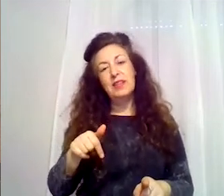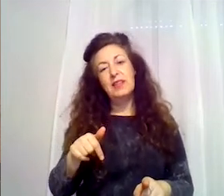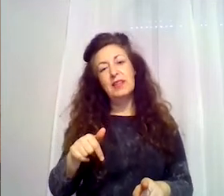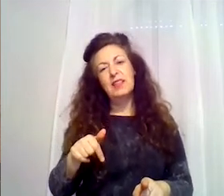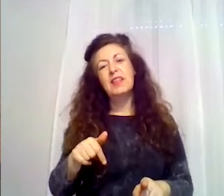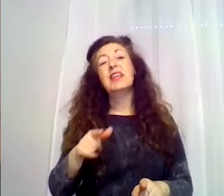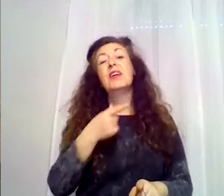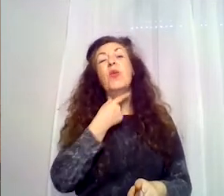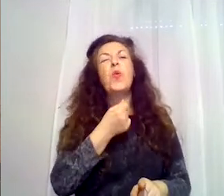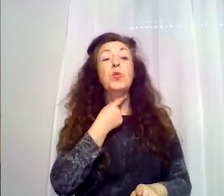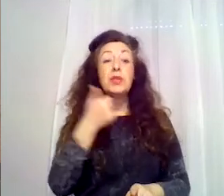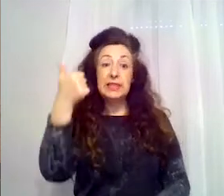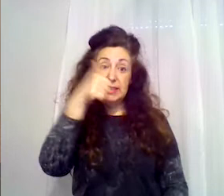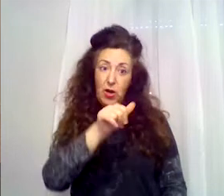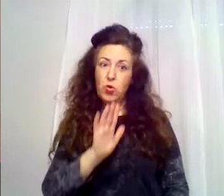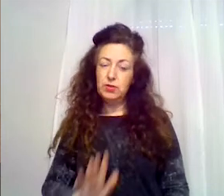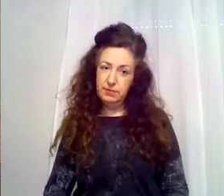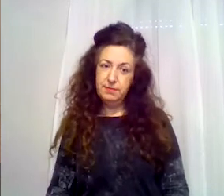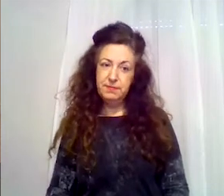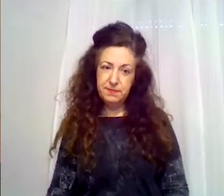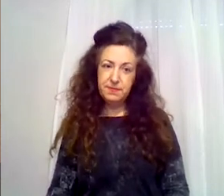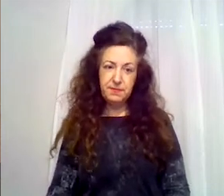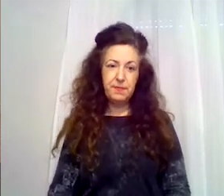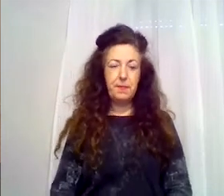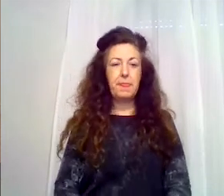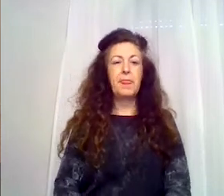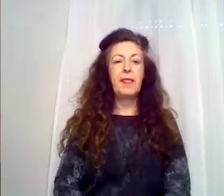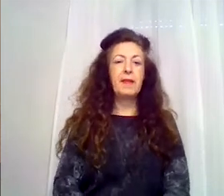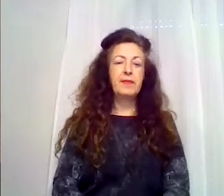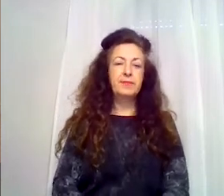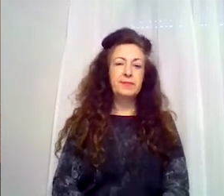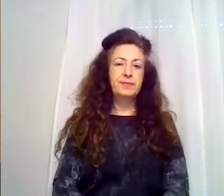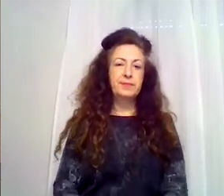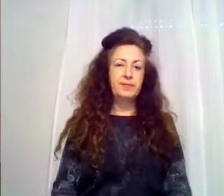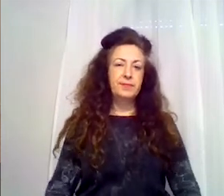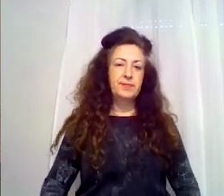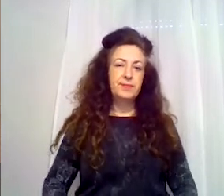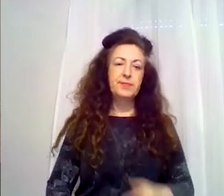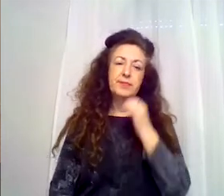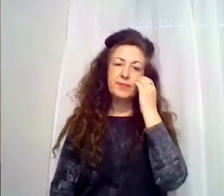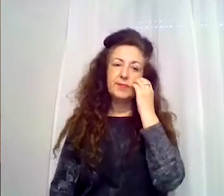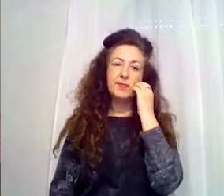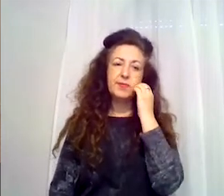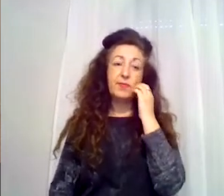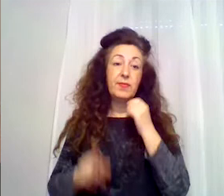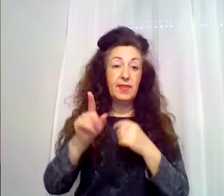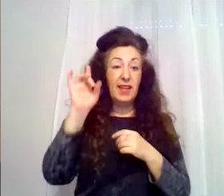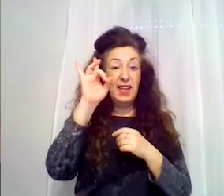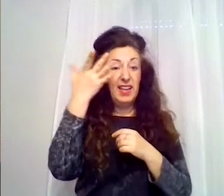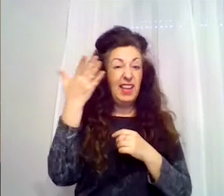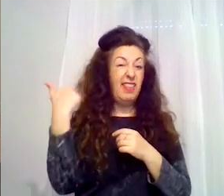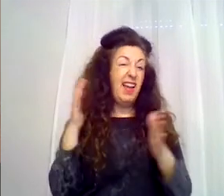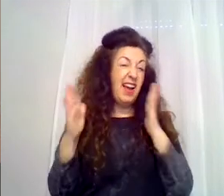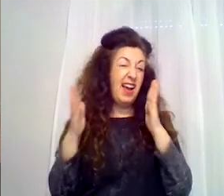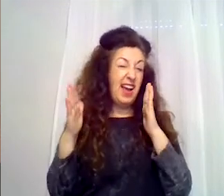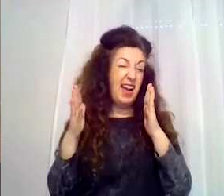le presenta como un personaje, a veces como que tiene relaciones con una mujer, que es María Magdalena, a veces incluso como